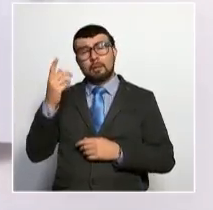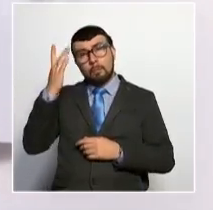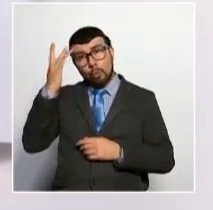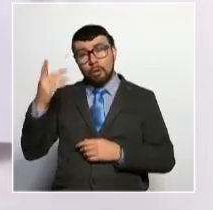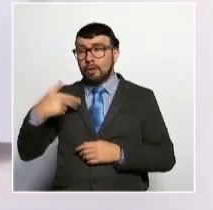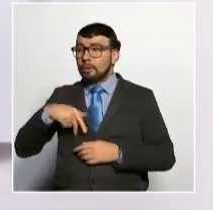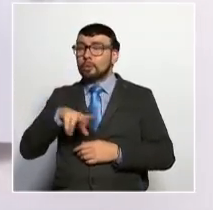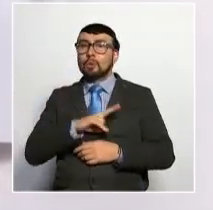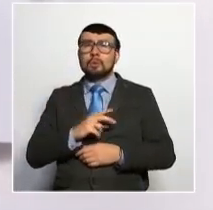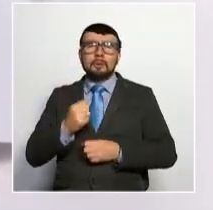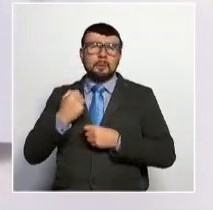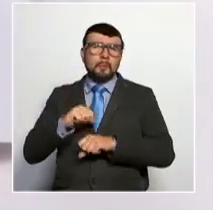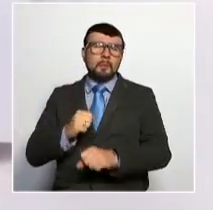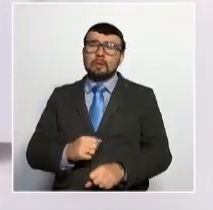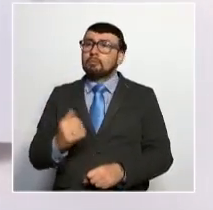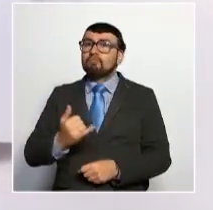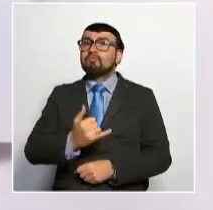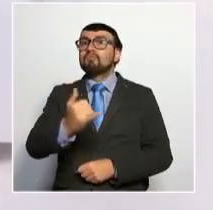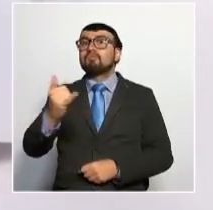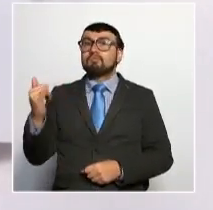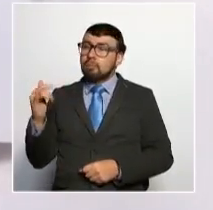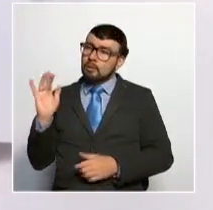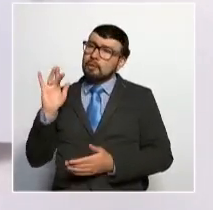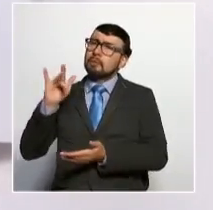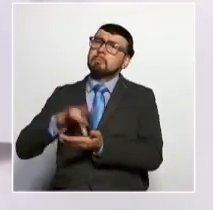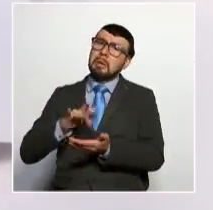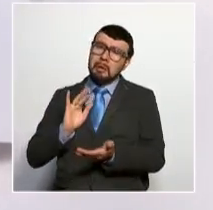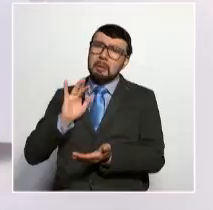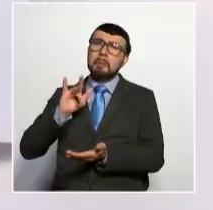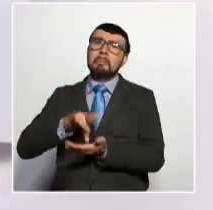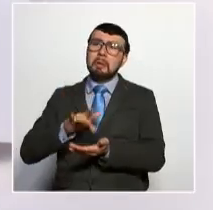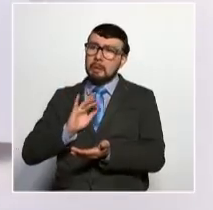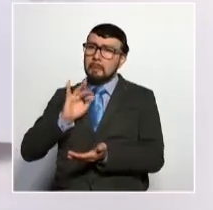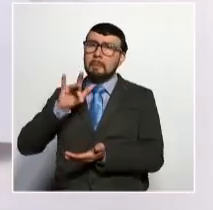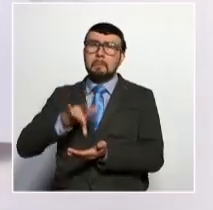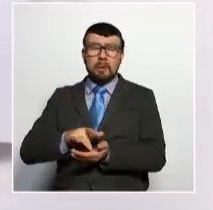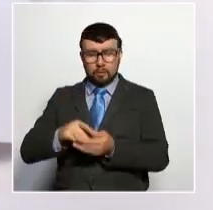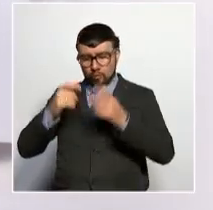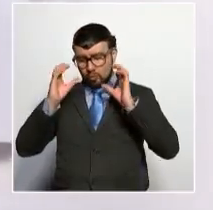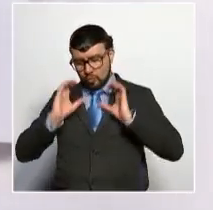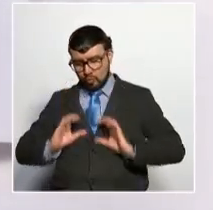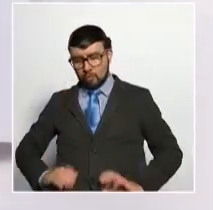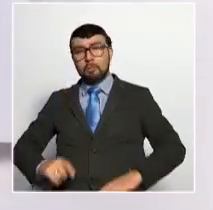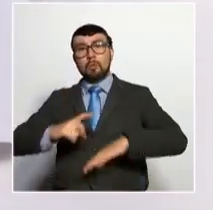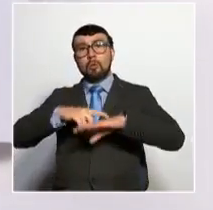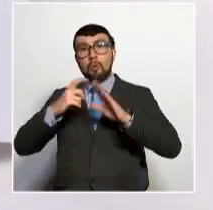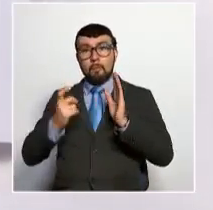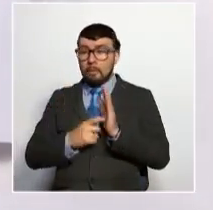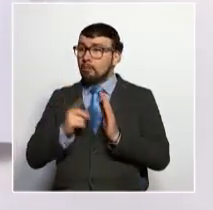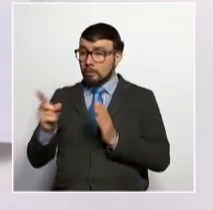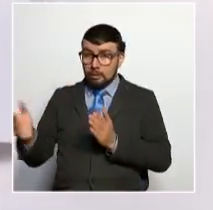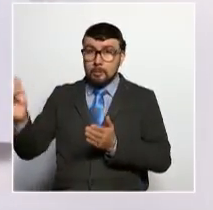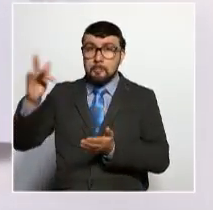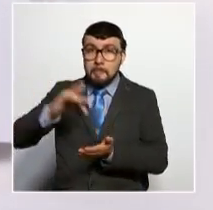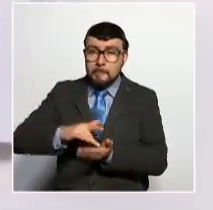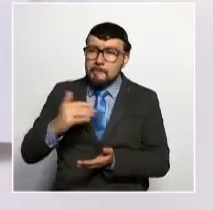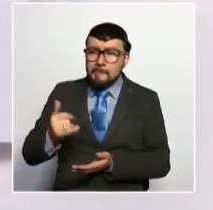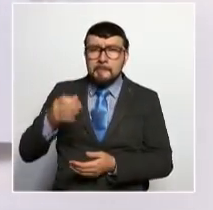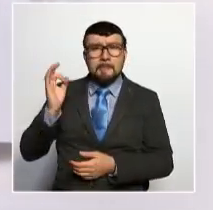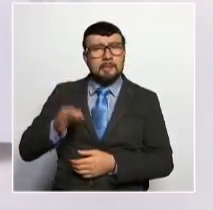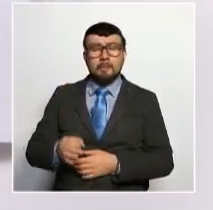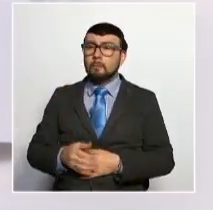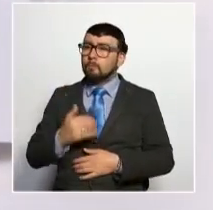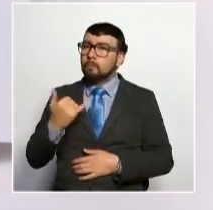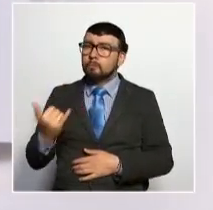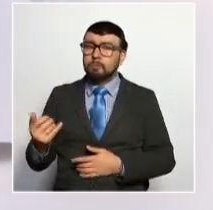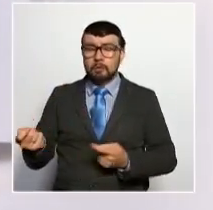siempre tratamos que los pacientes acudan a una consulta integral y en la consulta nuestra siempre hay una